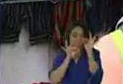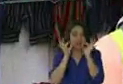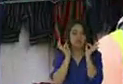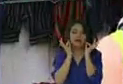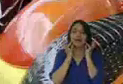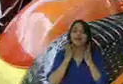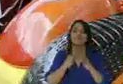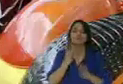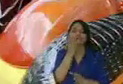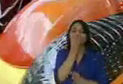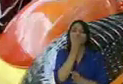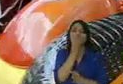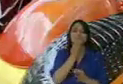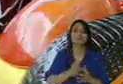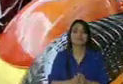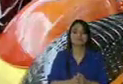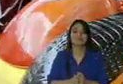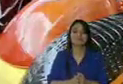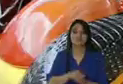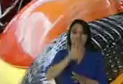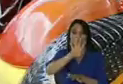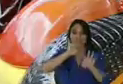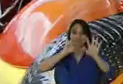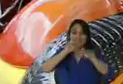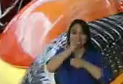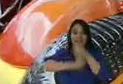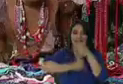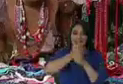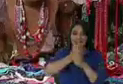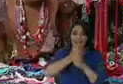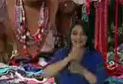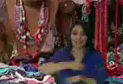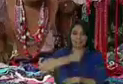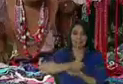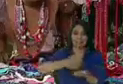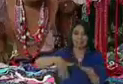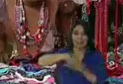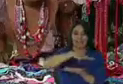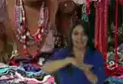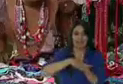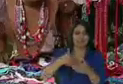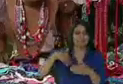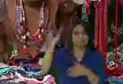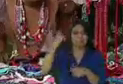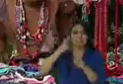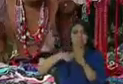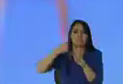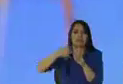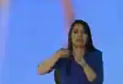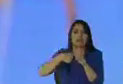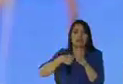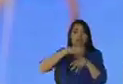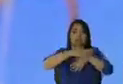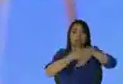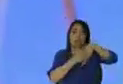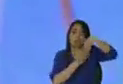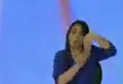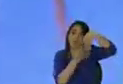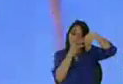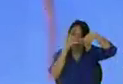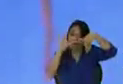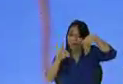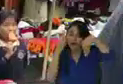maravilloso. A pesar de tener 46 años de funcionamiento, el considerado mayor mercado artesanal de Sudamérica continúa sorprendiendo al